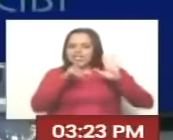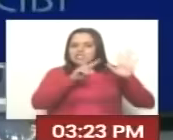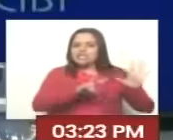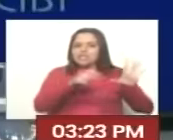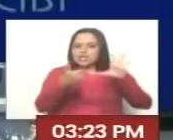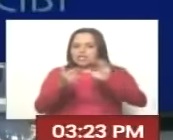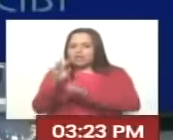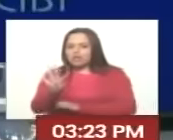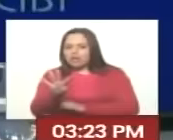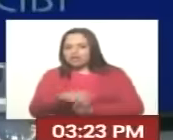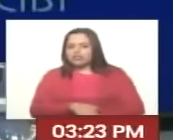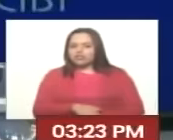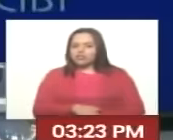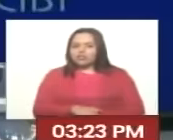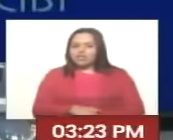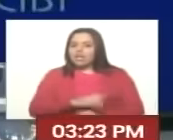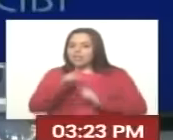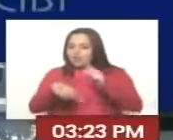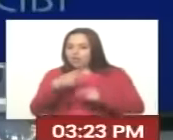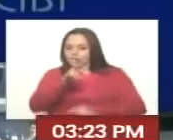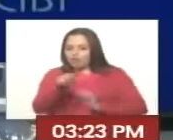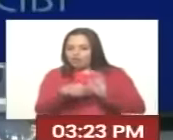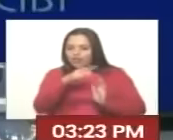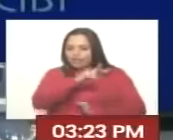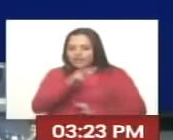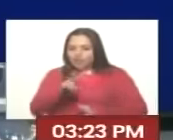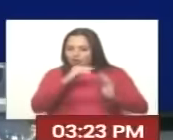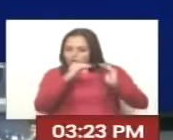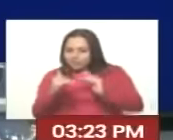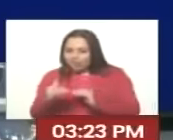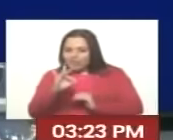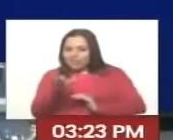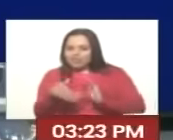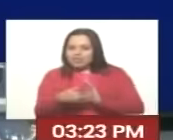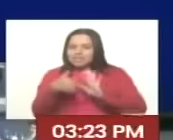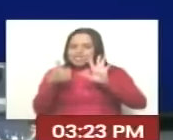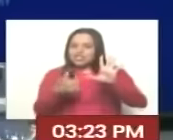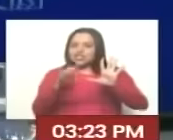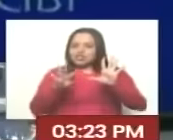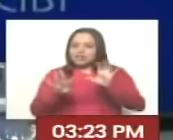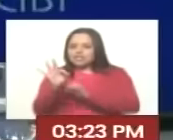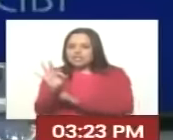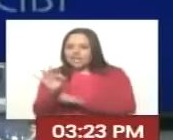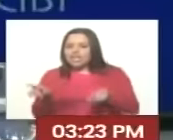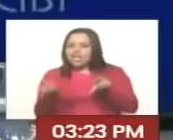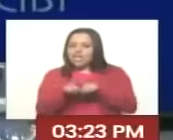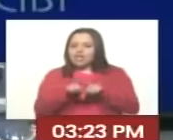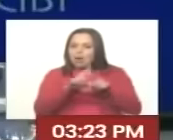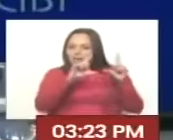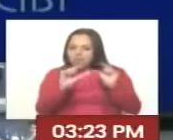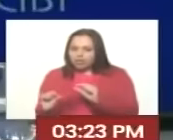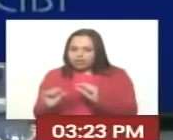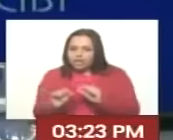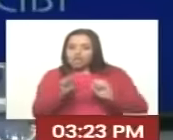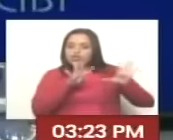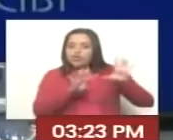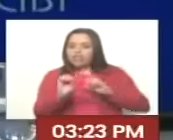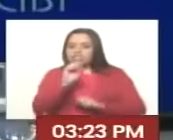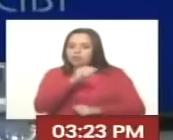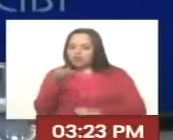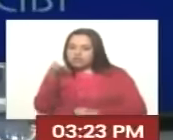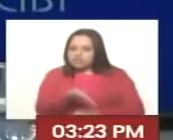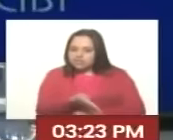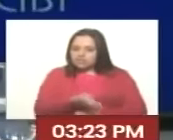36.764 casos, que descendieron en el 2022 a 3.693 casos, es decir, una disminución del 90%.